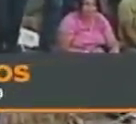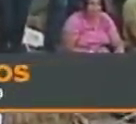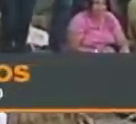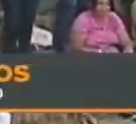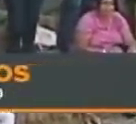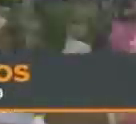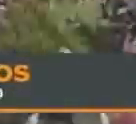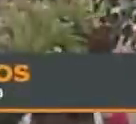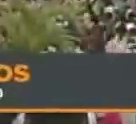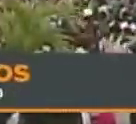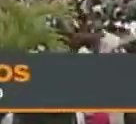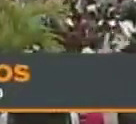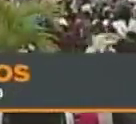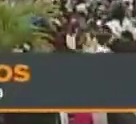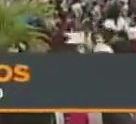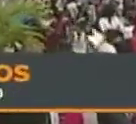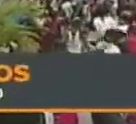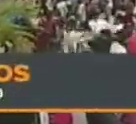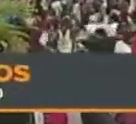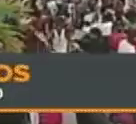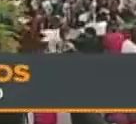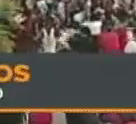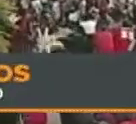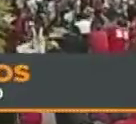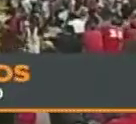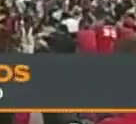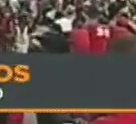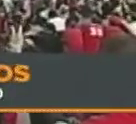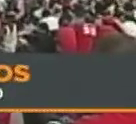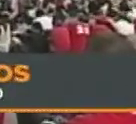Yo quiero que unamos esfuerzos.